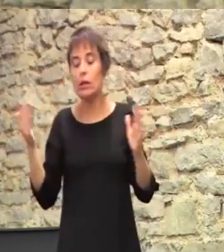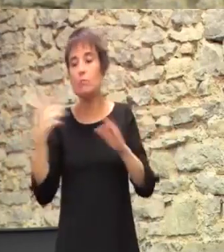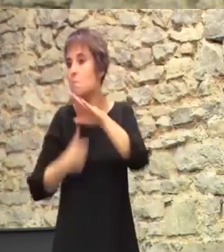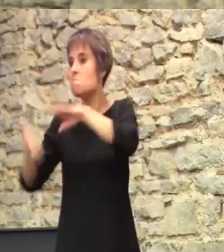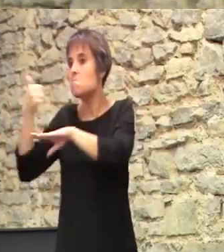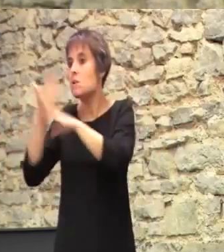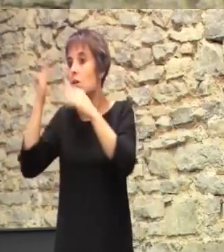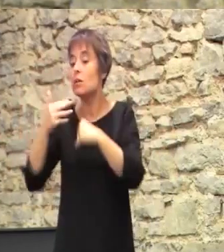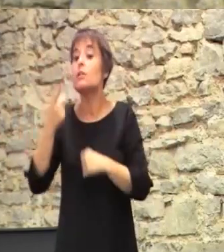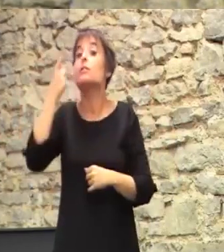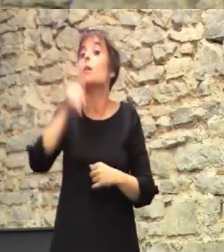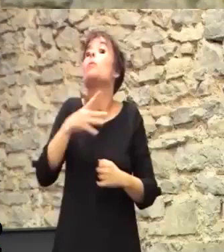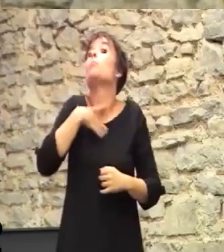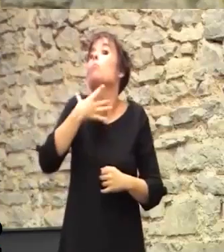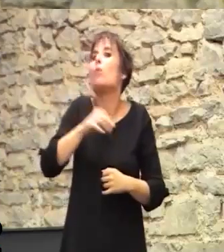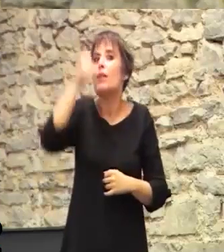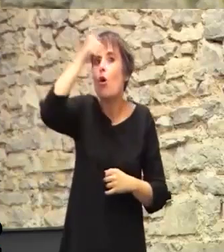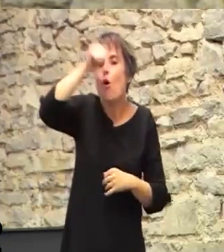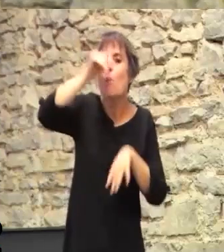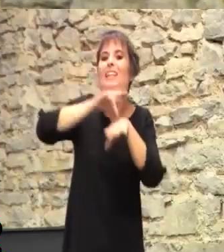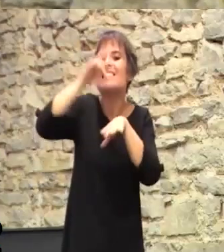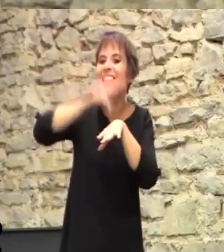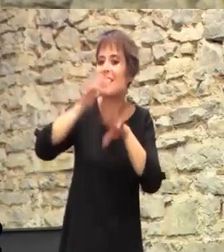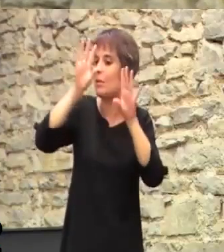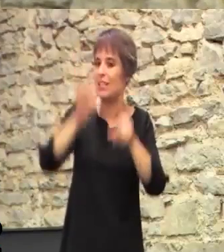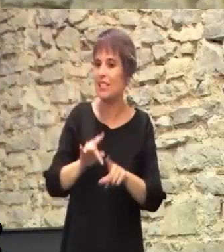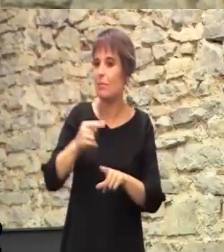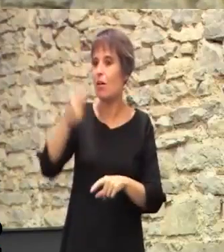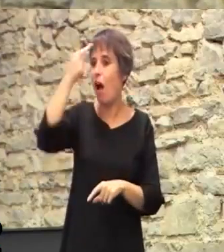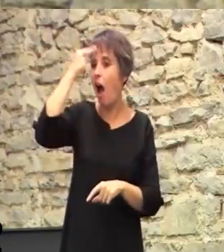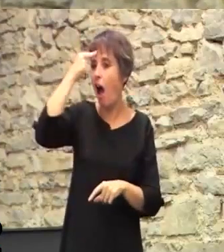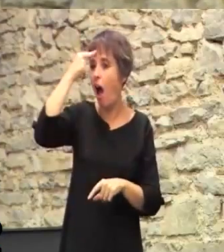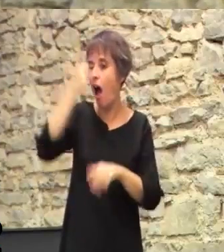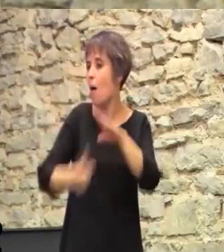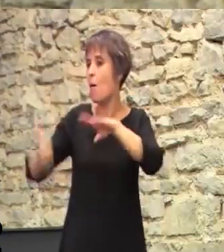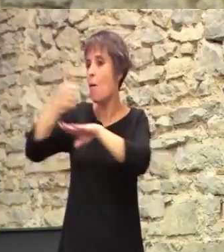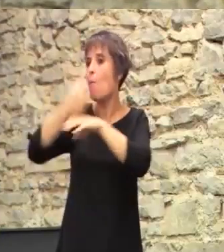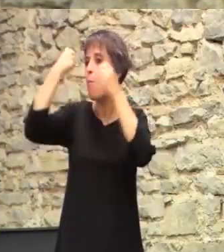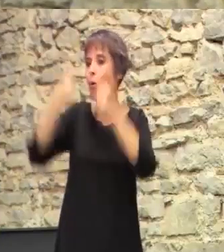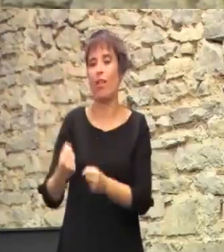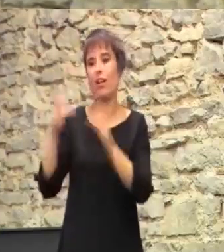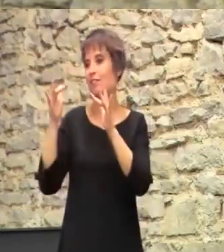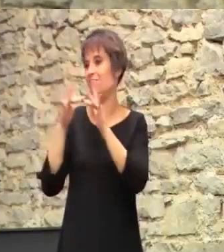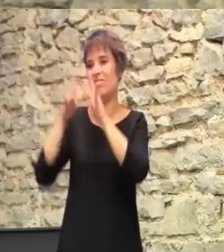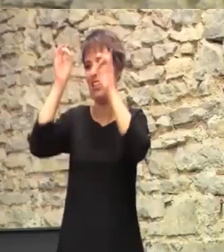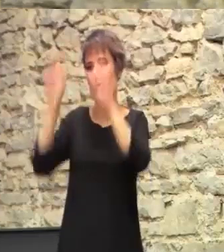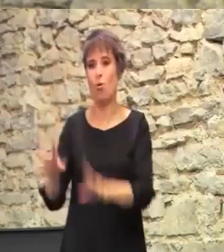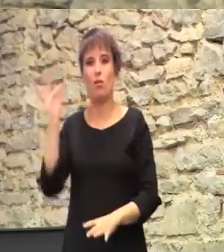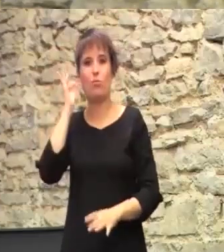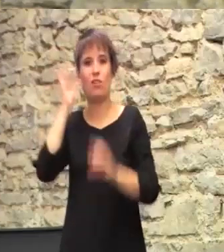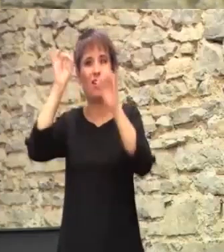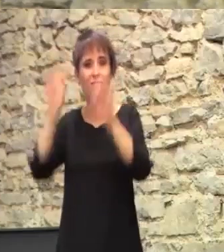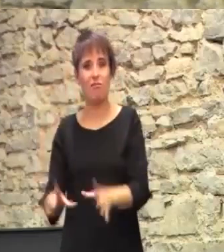y hombres que son muy sensibles pero no necesariamente han cambiado las relaciones de poder con las mujeres es decir